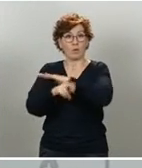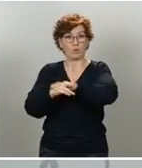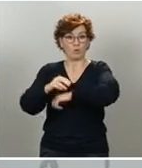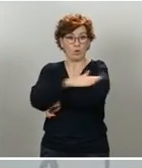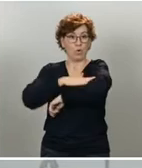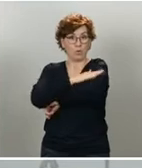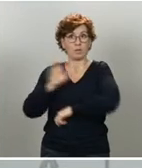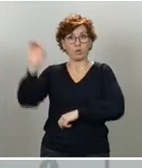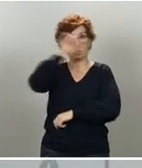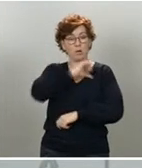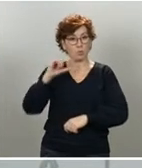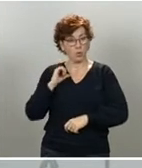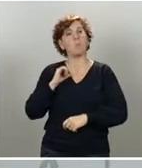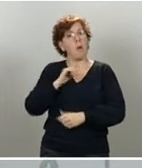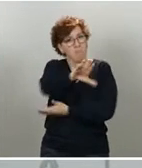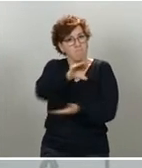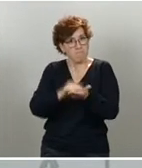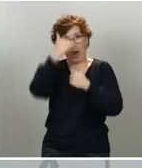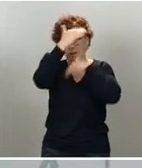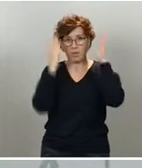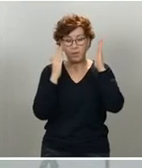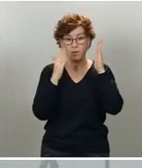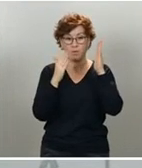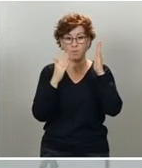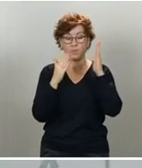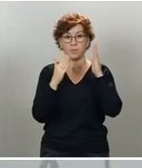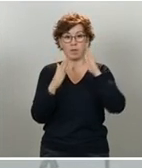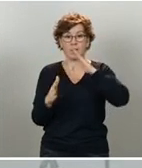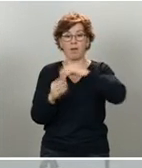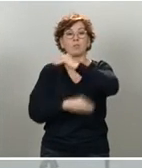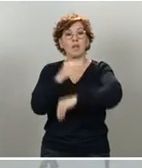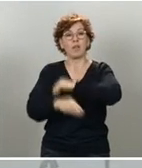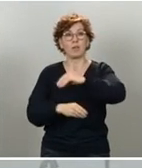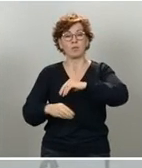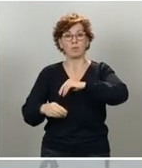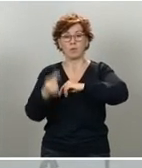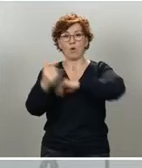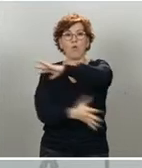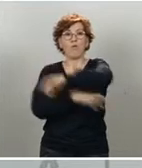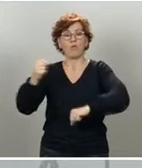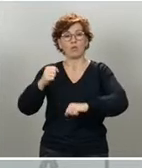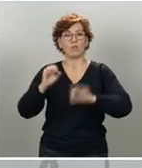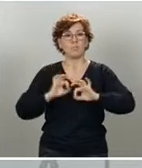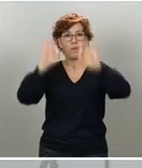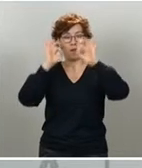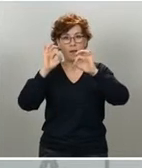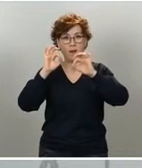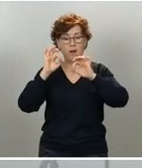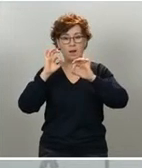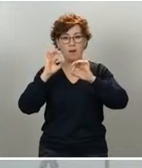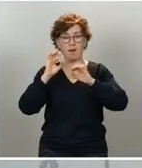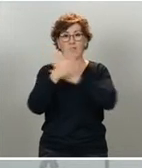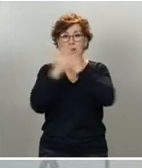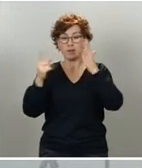nuevo anuncio. Y es que aprobaremos un fondo especial para la reconstrucción social y económica dotado con 16.000 millones de